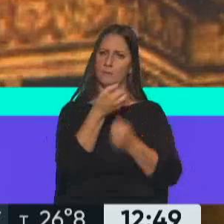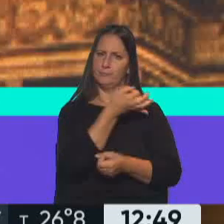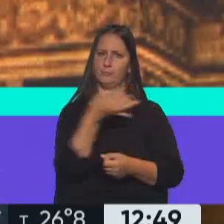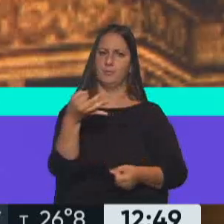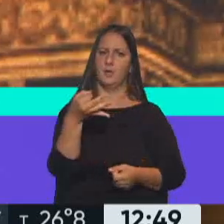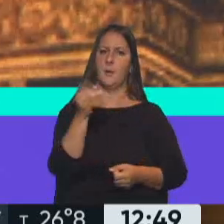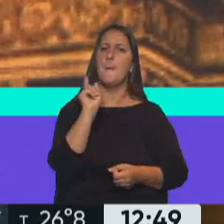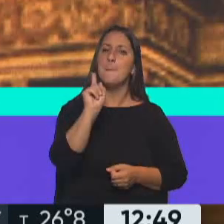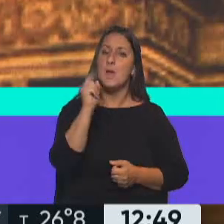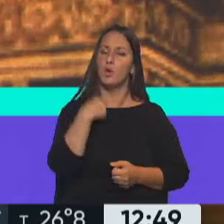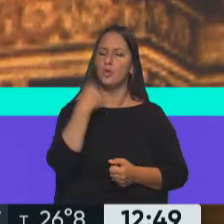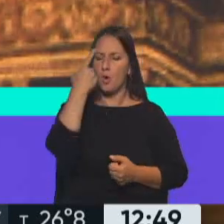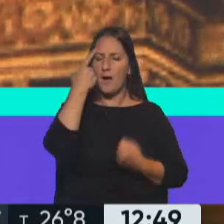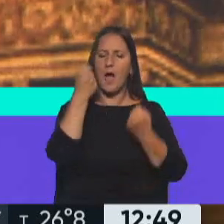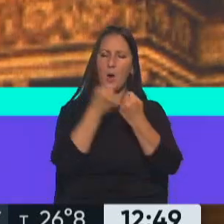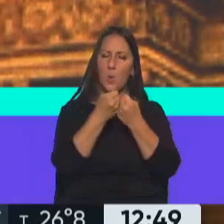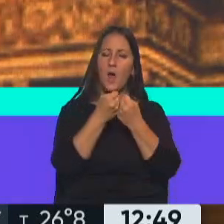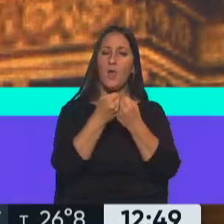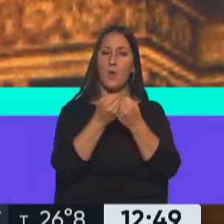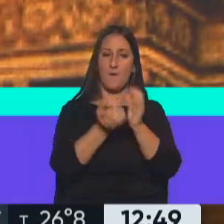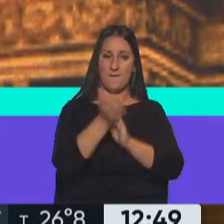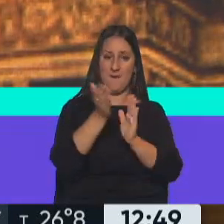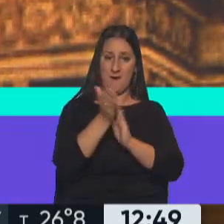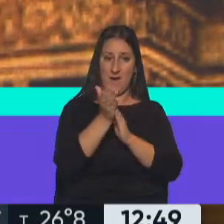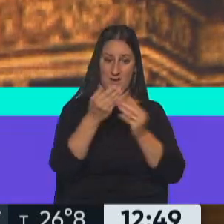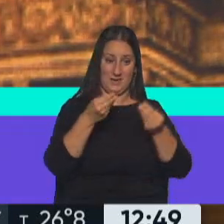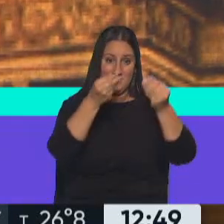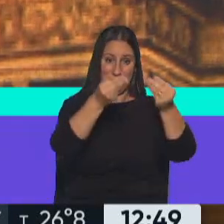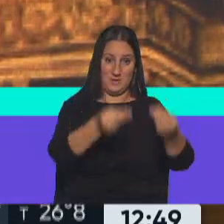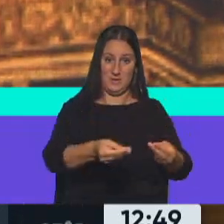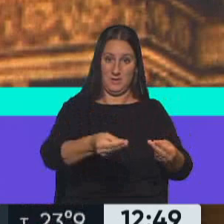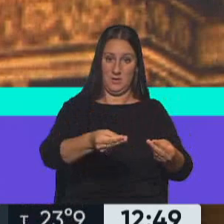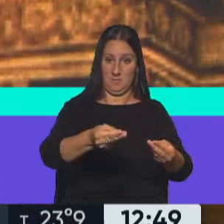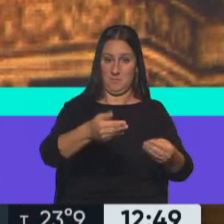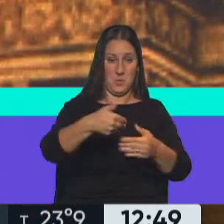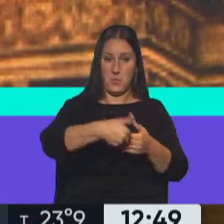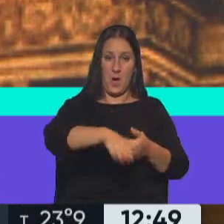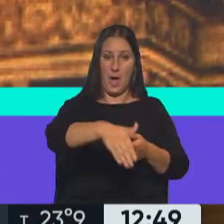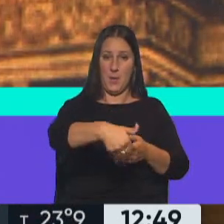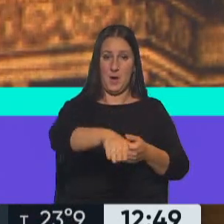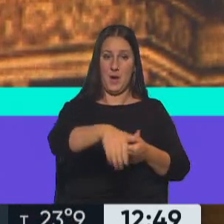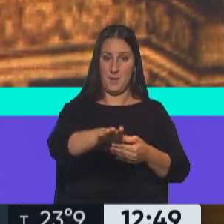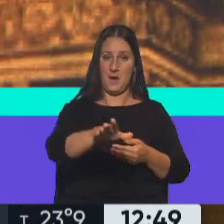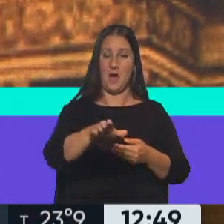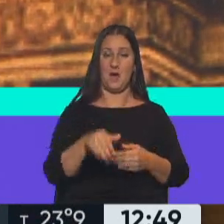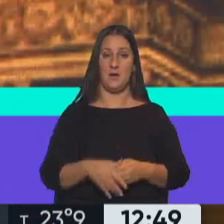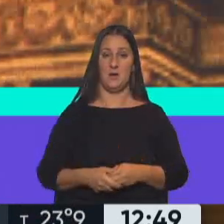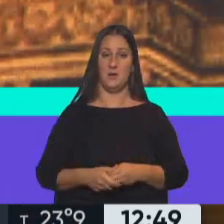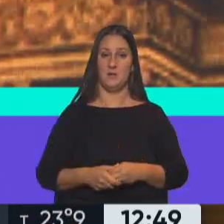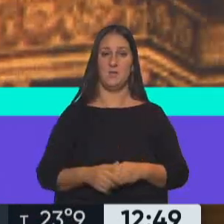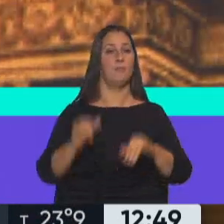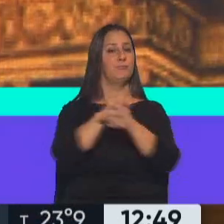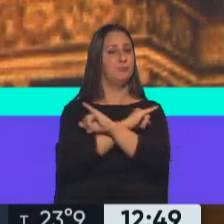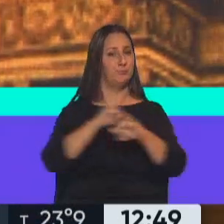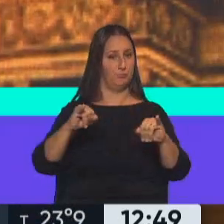Ahora, yo también creo que el acuerdo o el preacuerdo que se conoce hasta hoy, pero que sabemos que en horas va a estar siendo